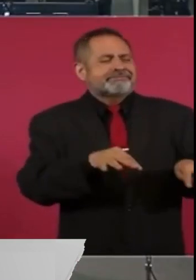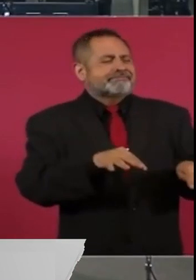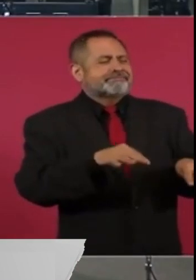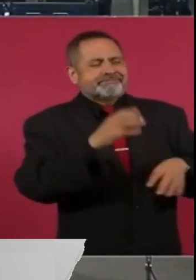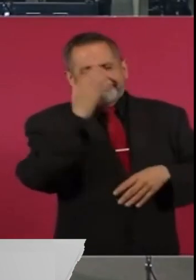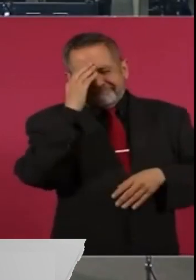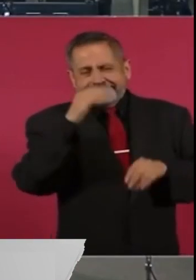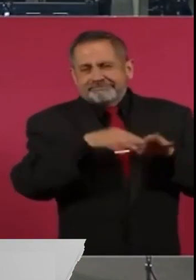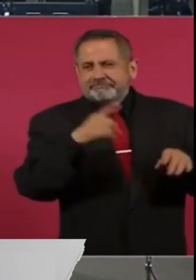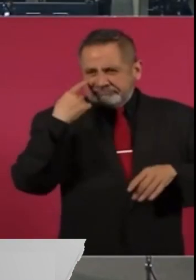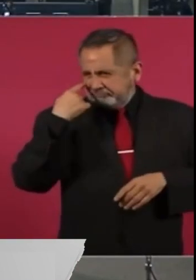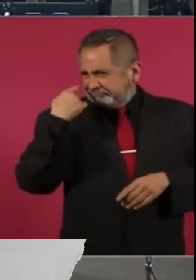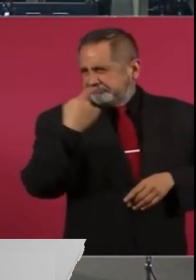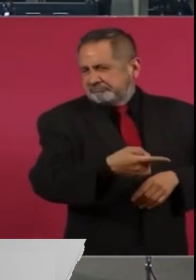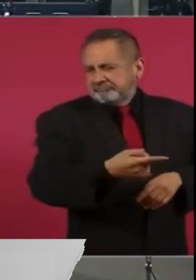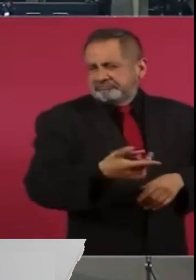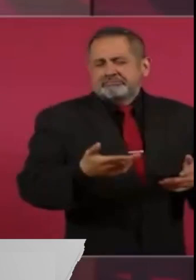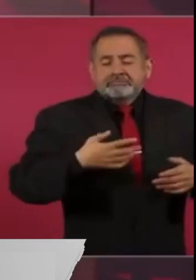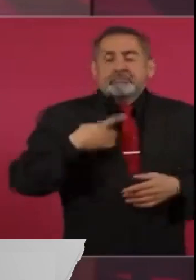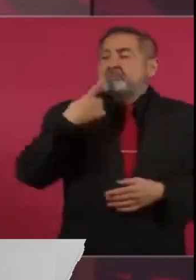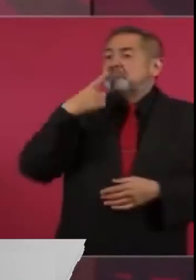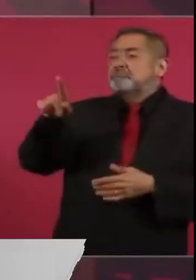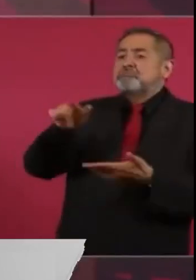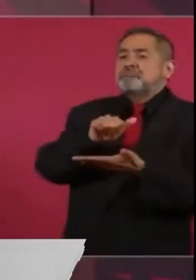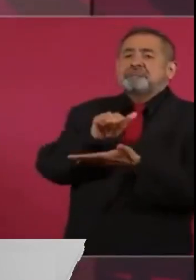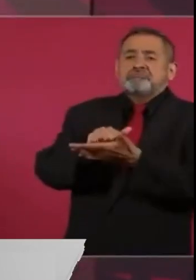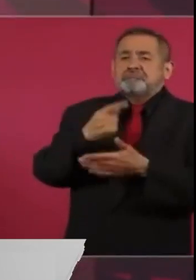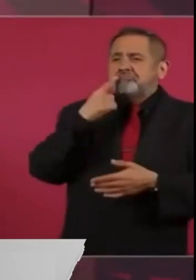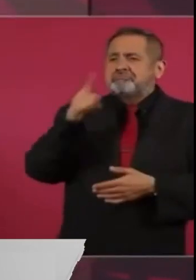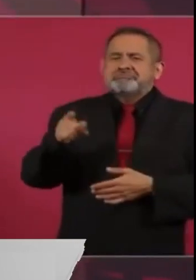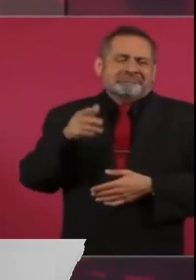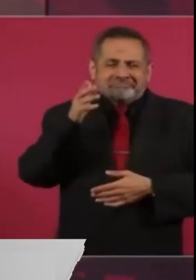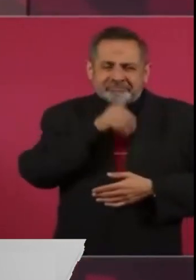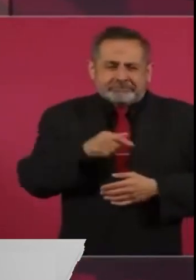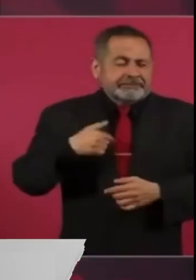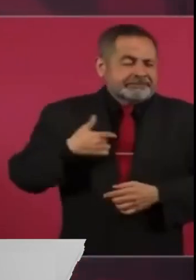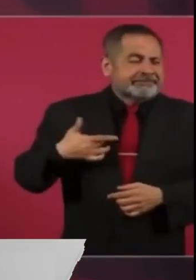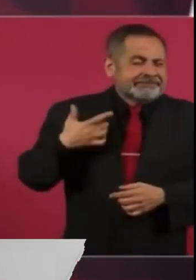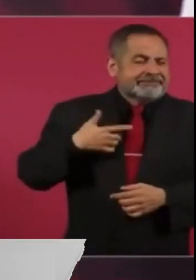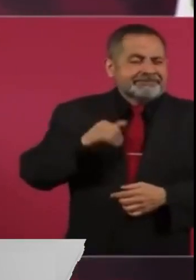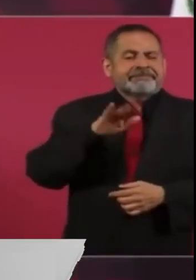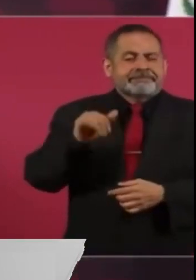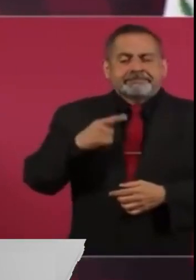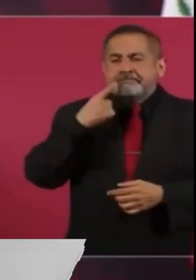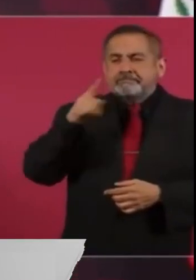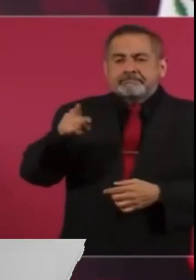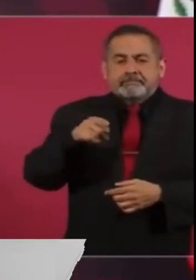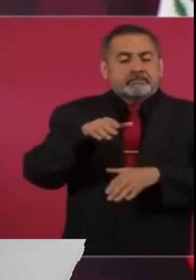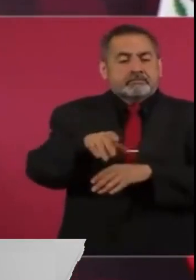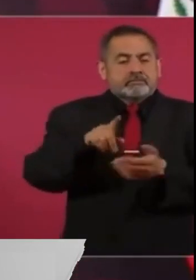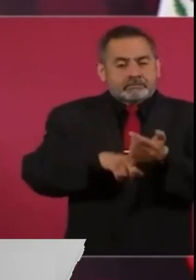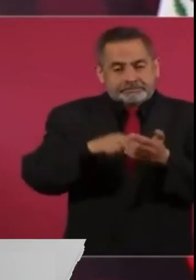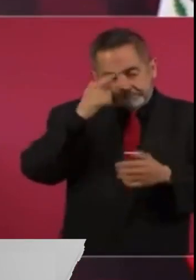Cuando les hablo de la denuncia, yo tenía ganas de presentar una denuncia cuando el juicio